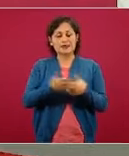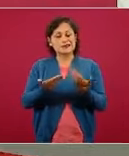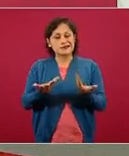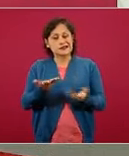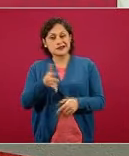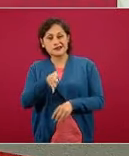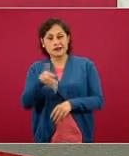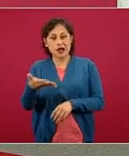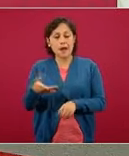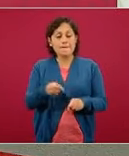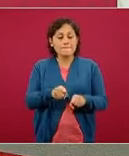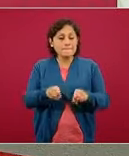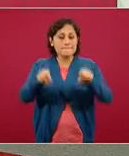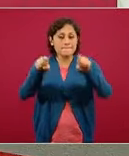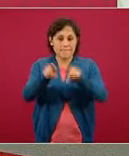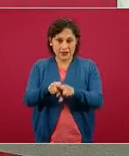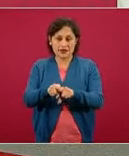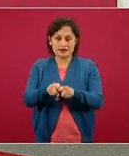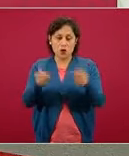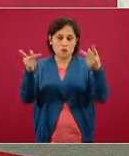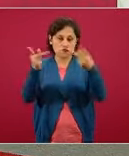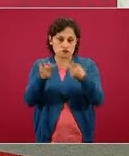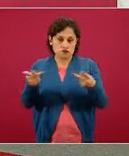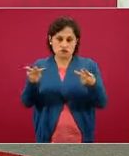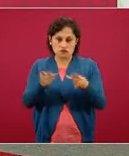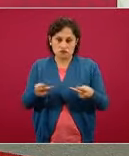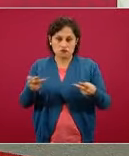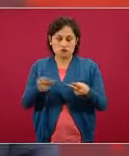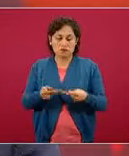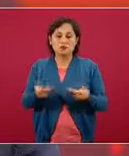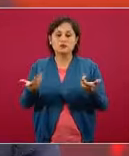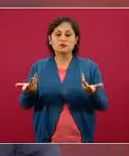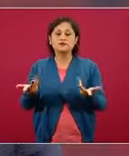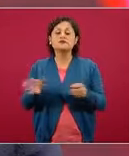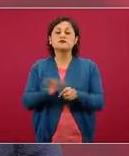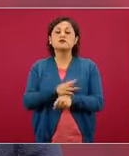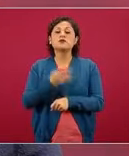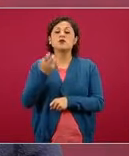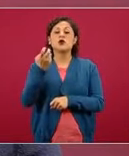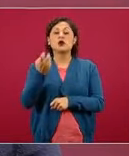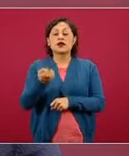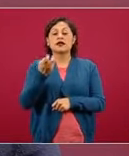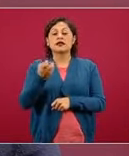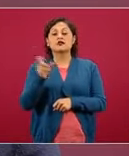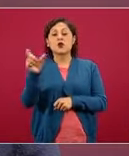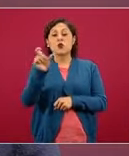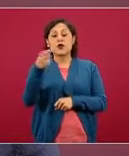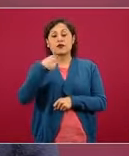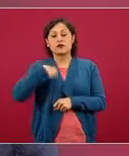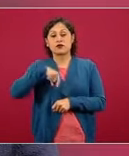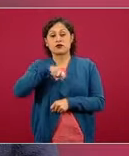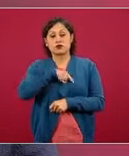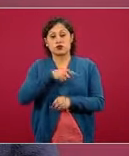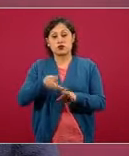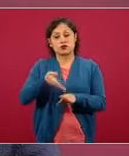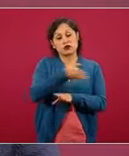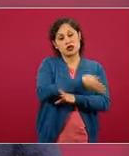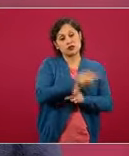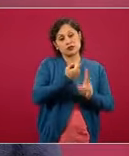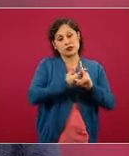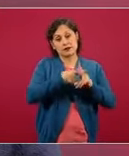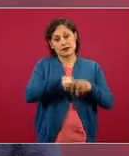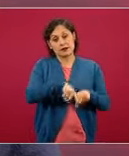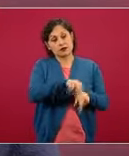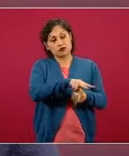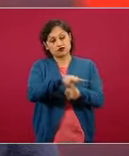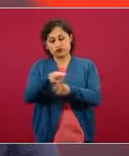prácticamente los mismos, muy similares. Por lo tanto, desde que iniciamos con la vigilancia de COVID-19,